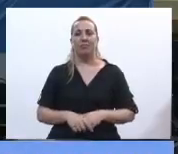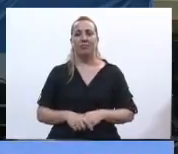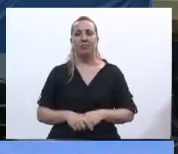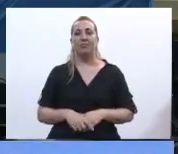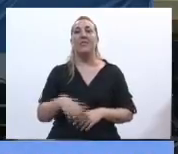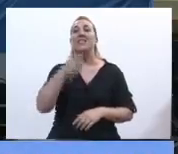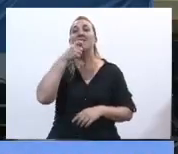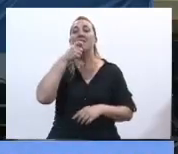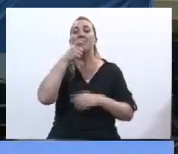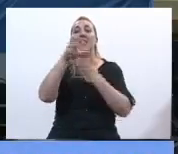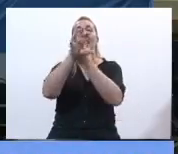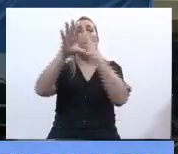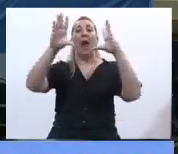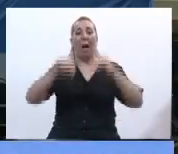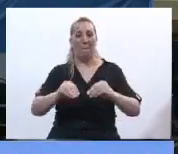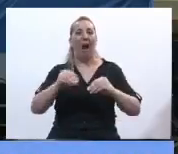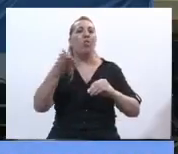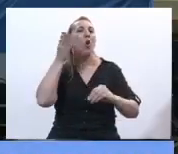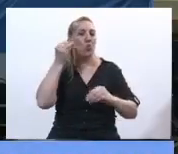Por ahí si apaga la cámara se le va a escuchar mejor.